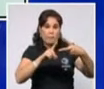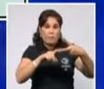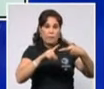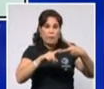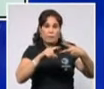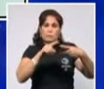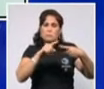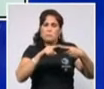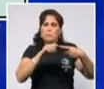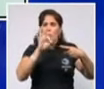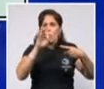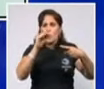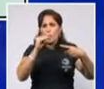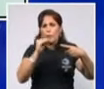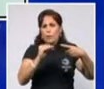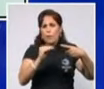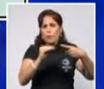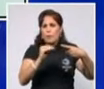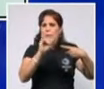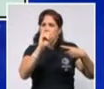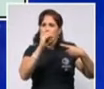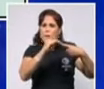de